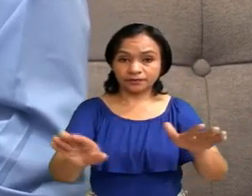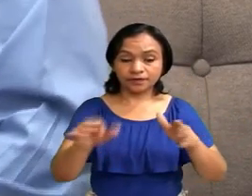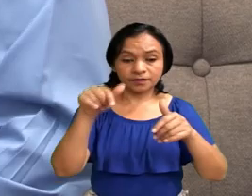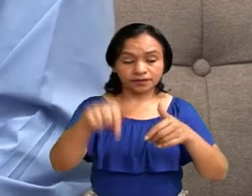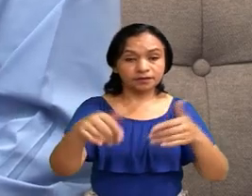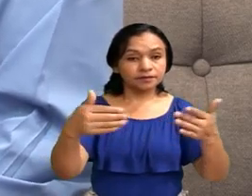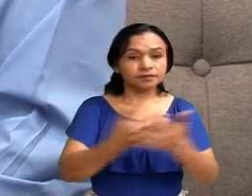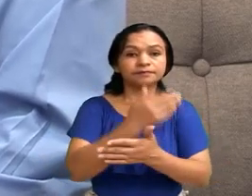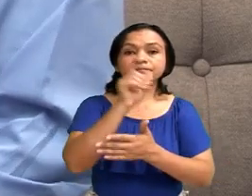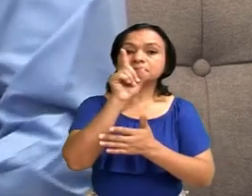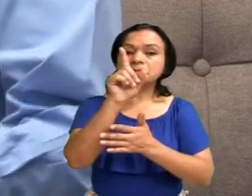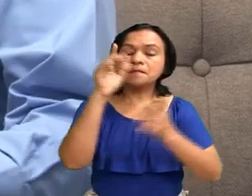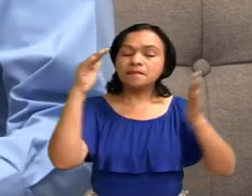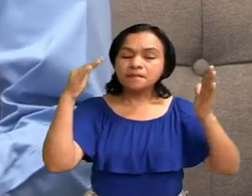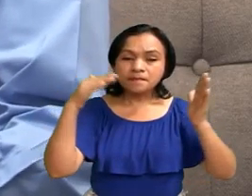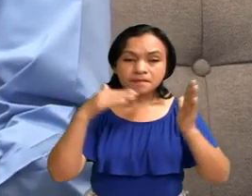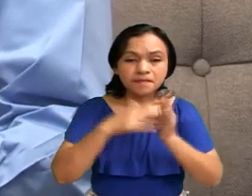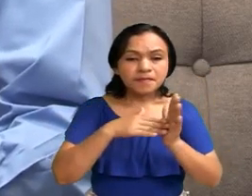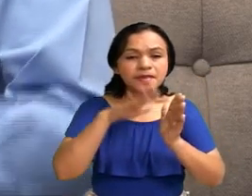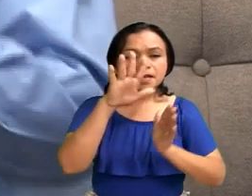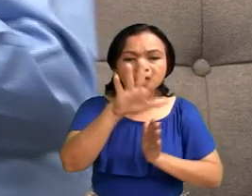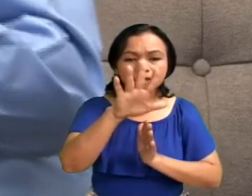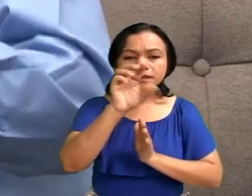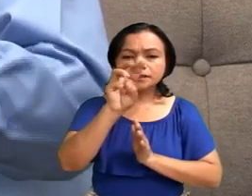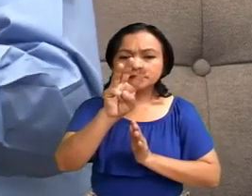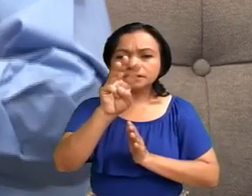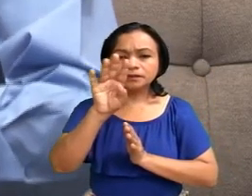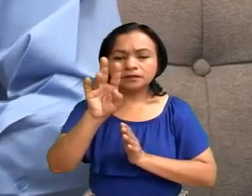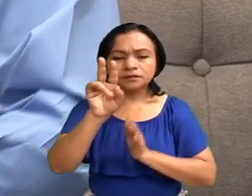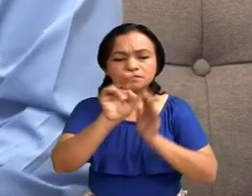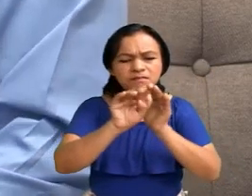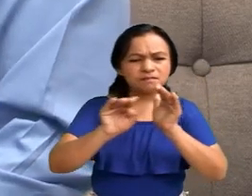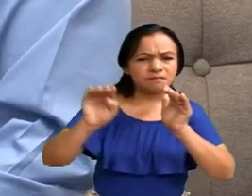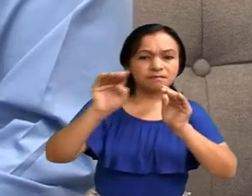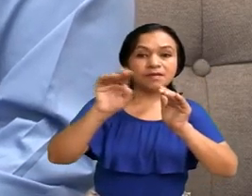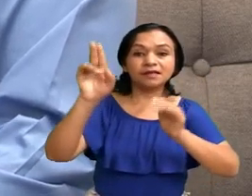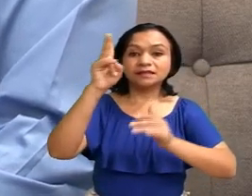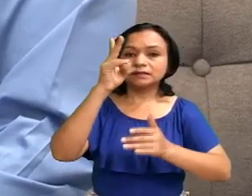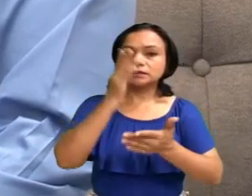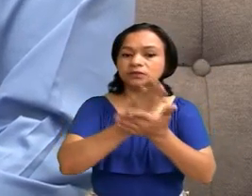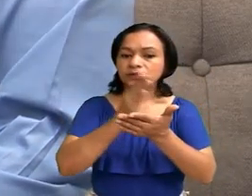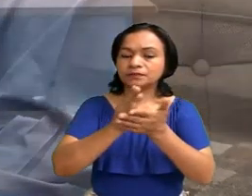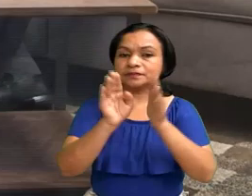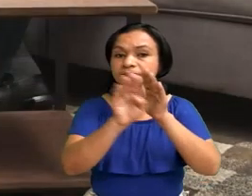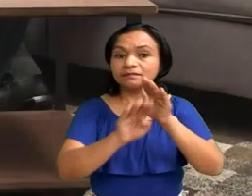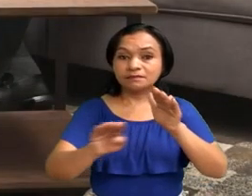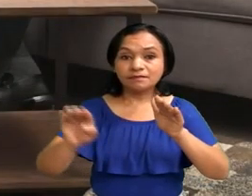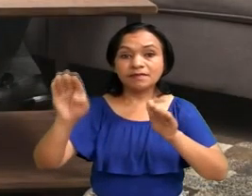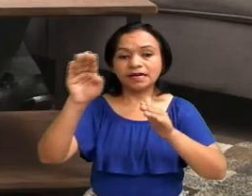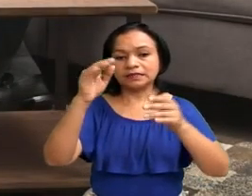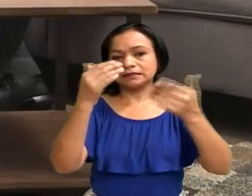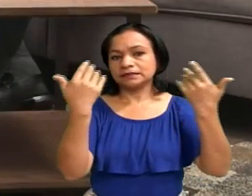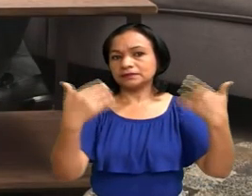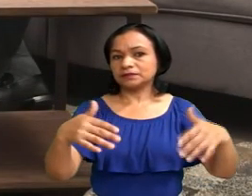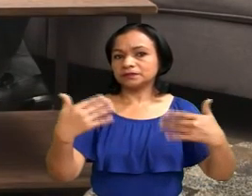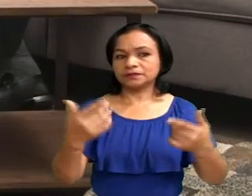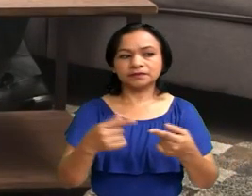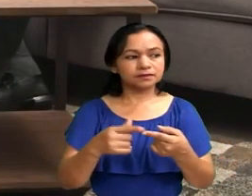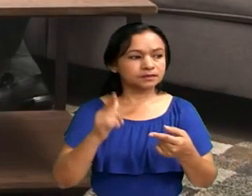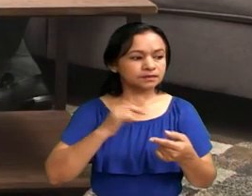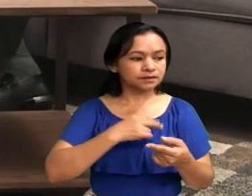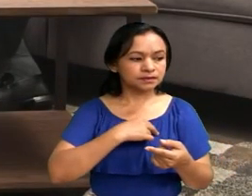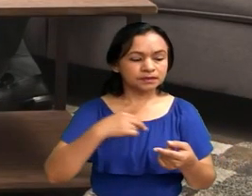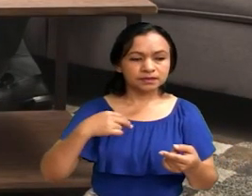tenemos 1.534, más de la mitad, más del doble, duplicamos, ¿verdad? Se invirtieron entre